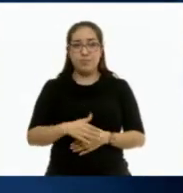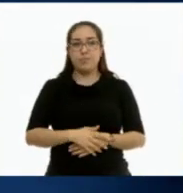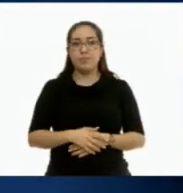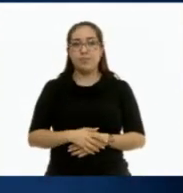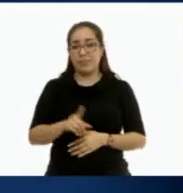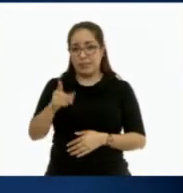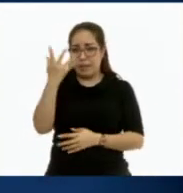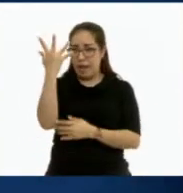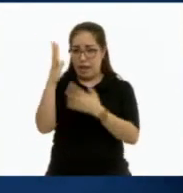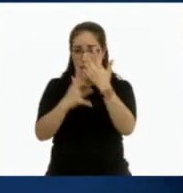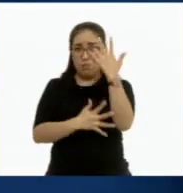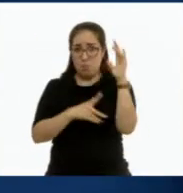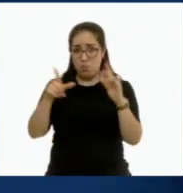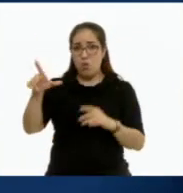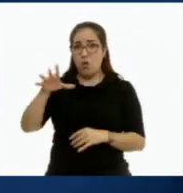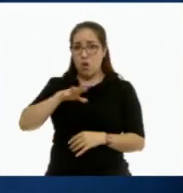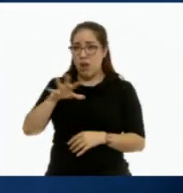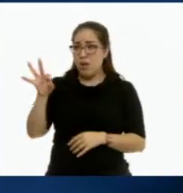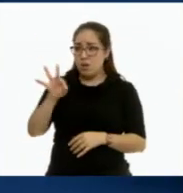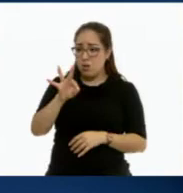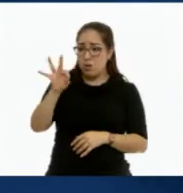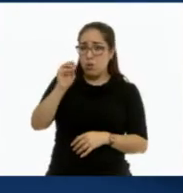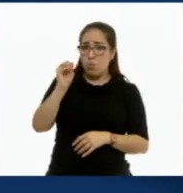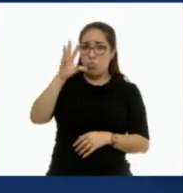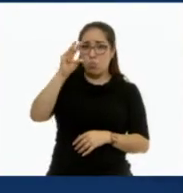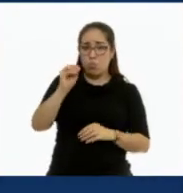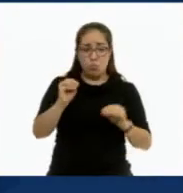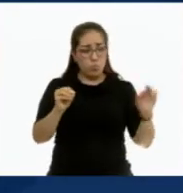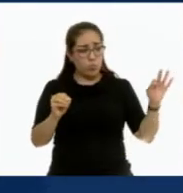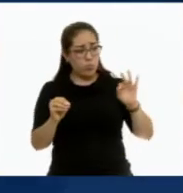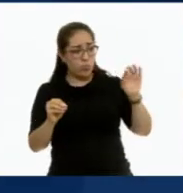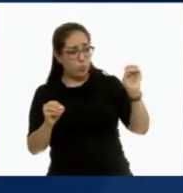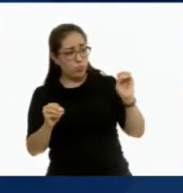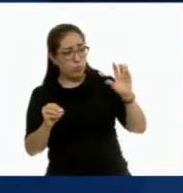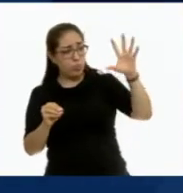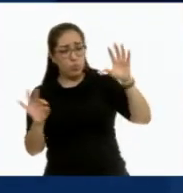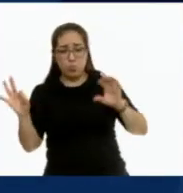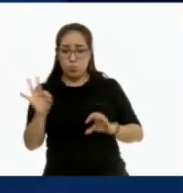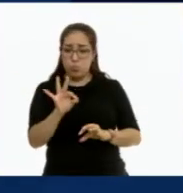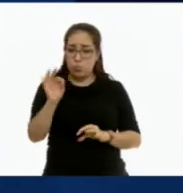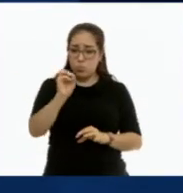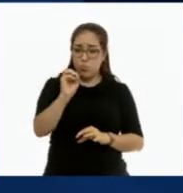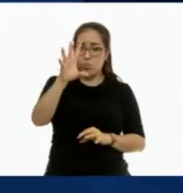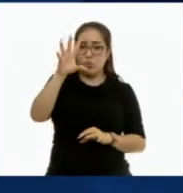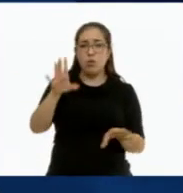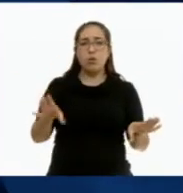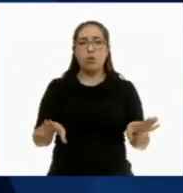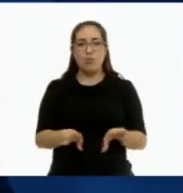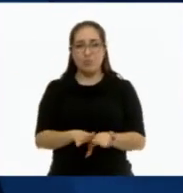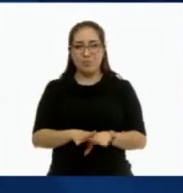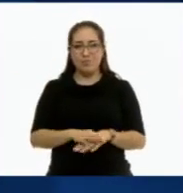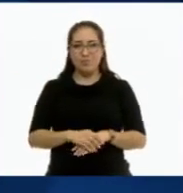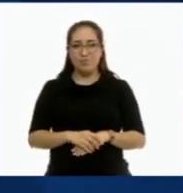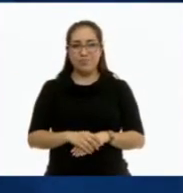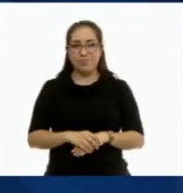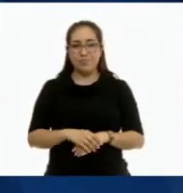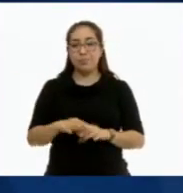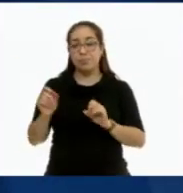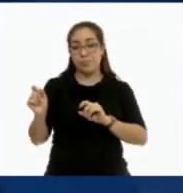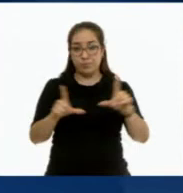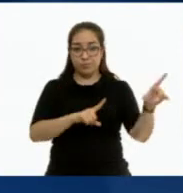luciérnagas salvajes? ¿Los peluqueros del otoño despeinaron los crisantemos?